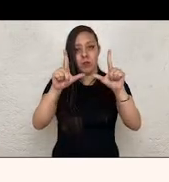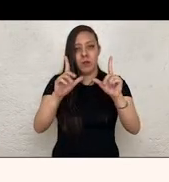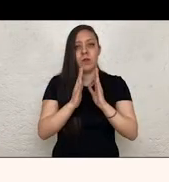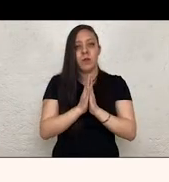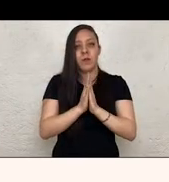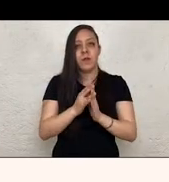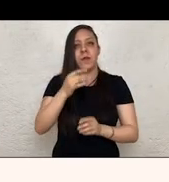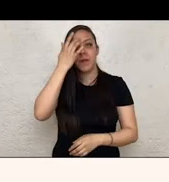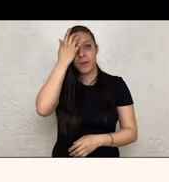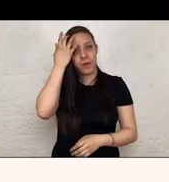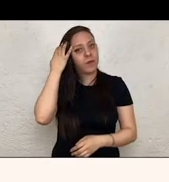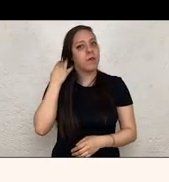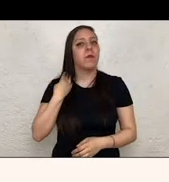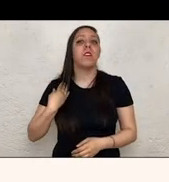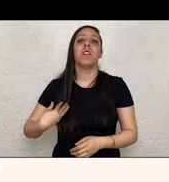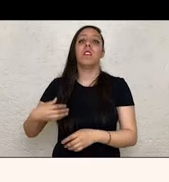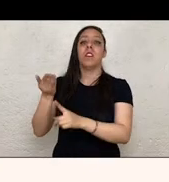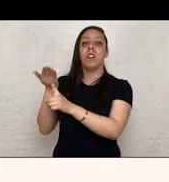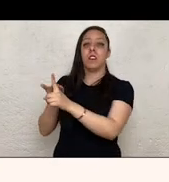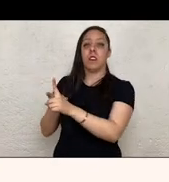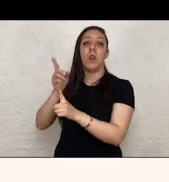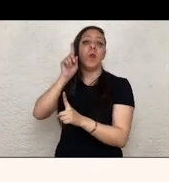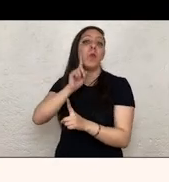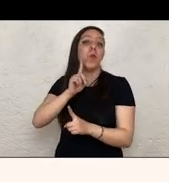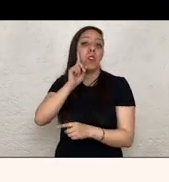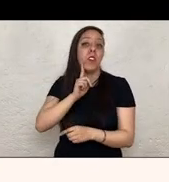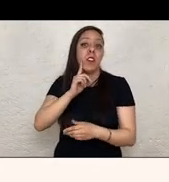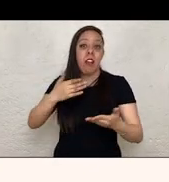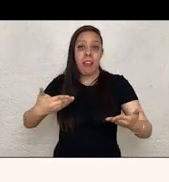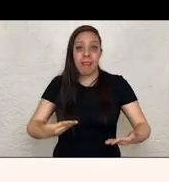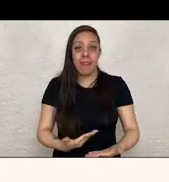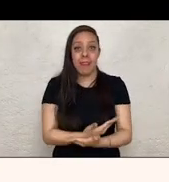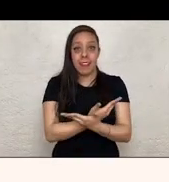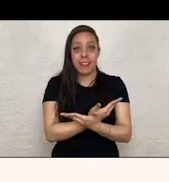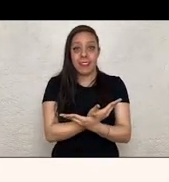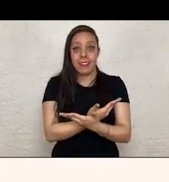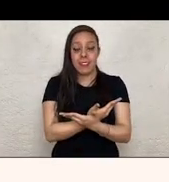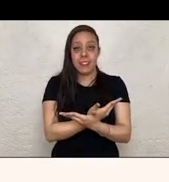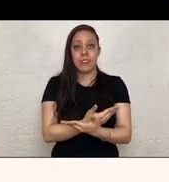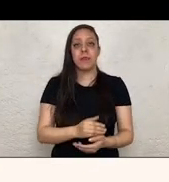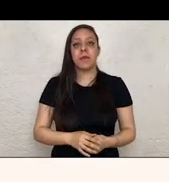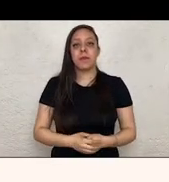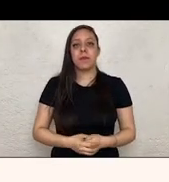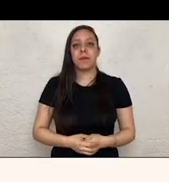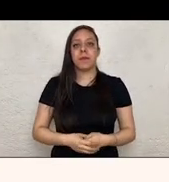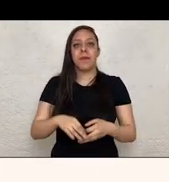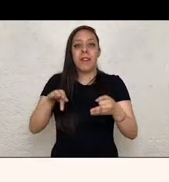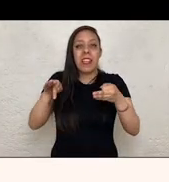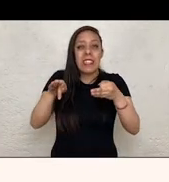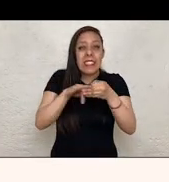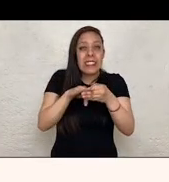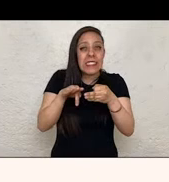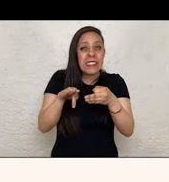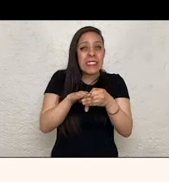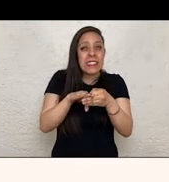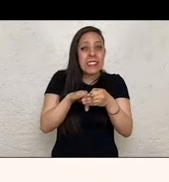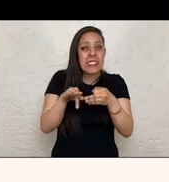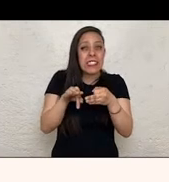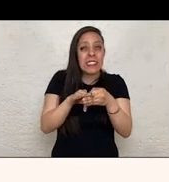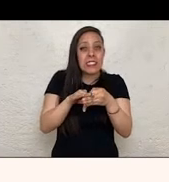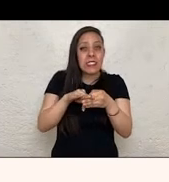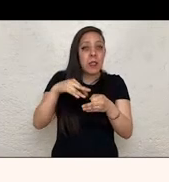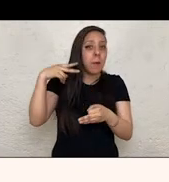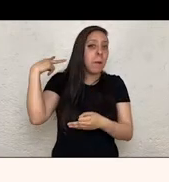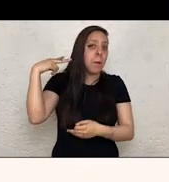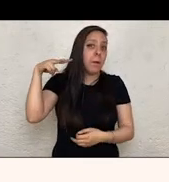diapositivo, por favor. Ok, venía la muchacha, nació ella en cerca de